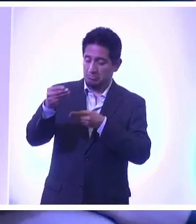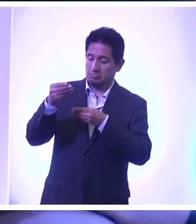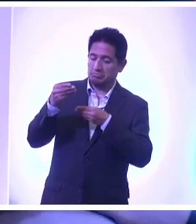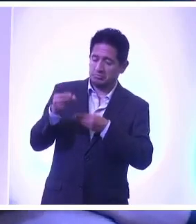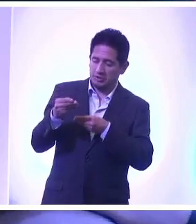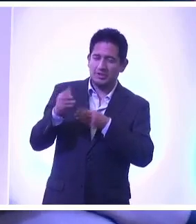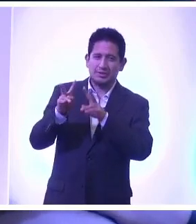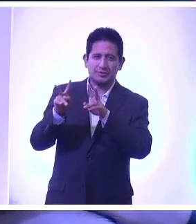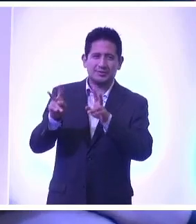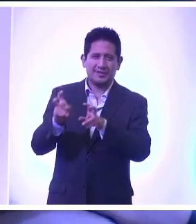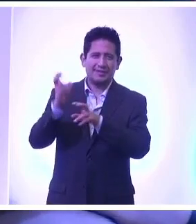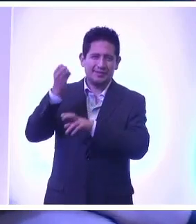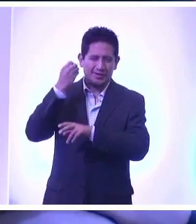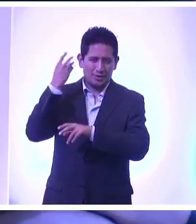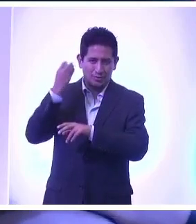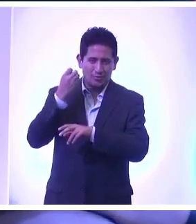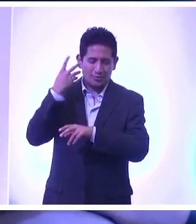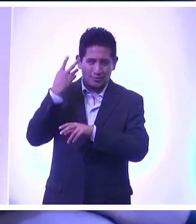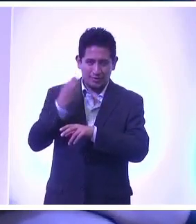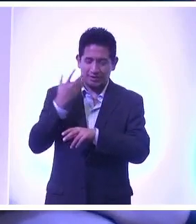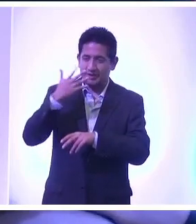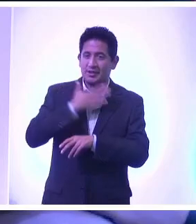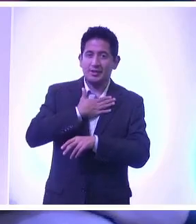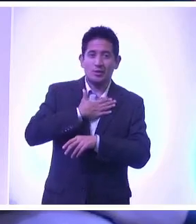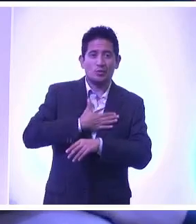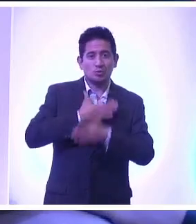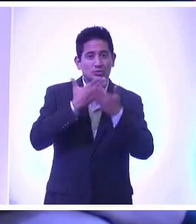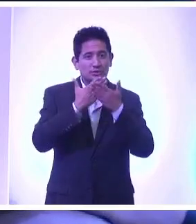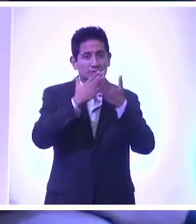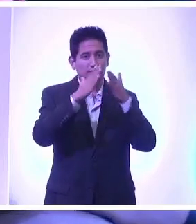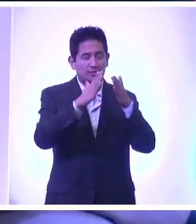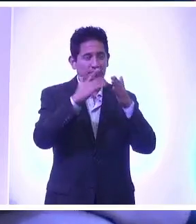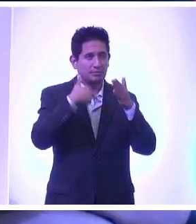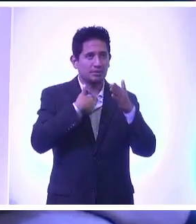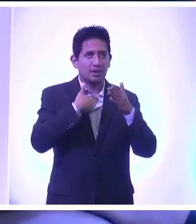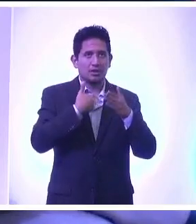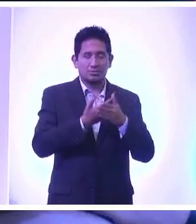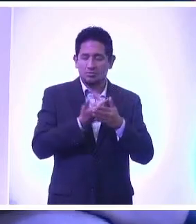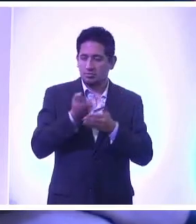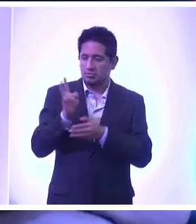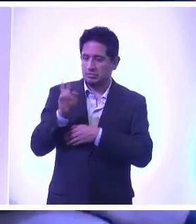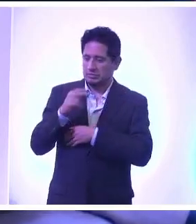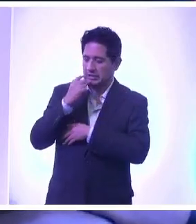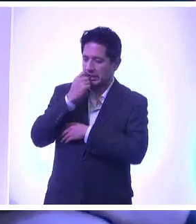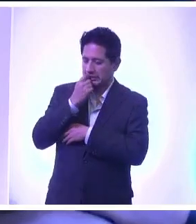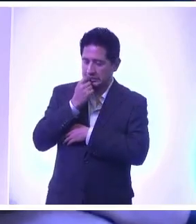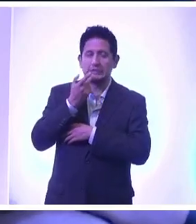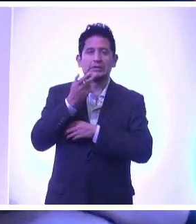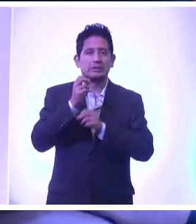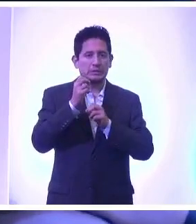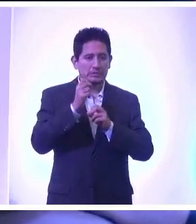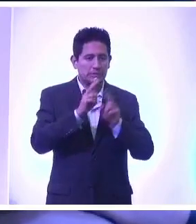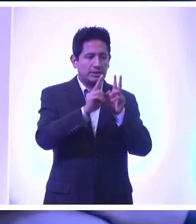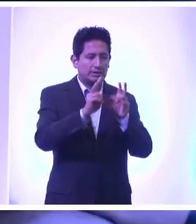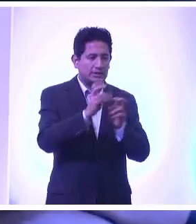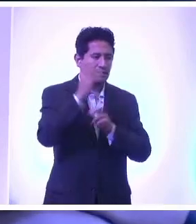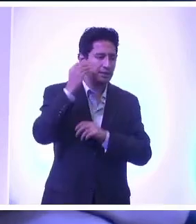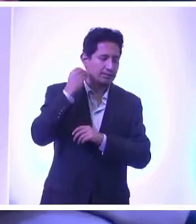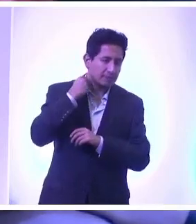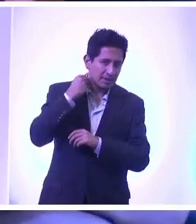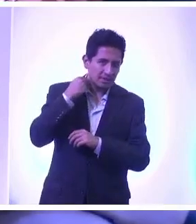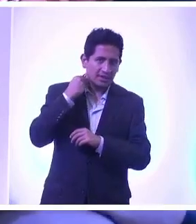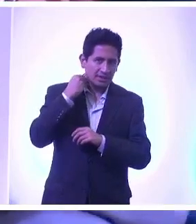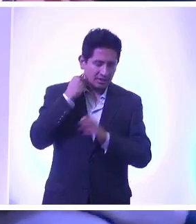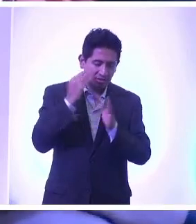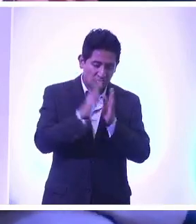abierta eh dije pues toca desempolvar un poquito los los apuntes del tema de derecho y ponernos a a revisar en